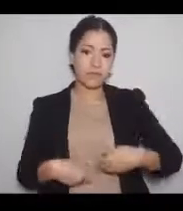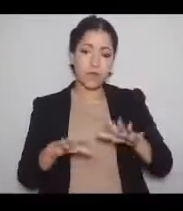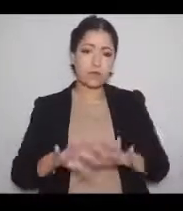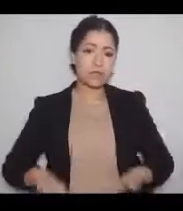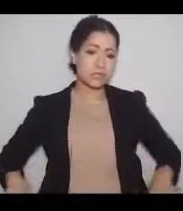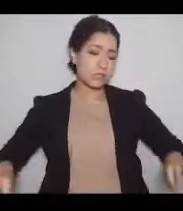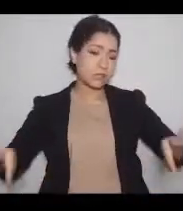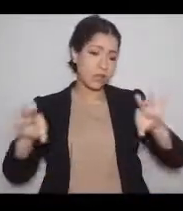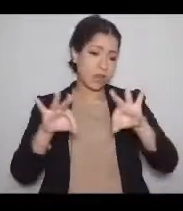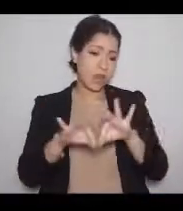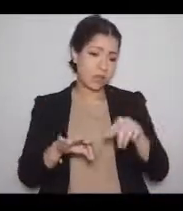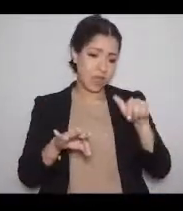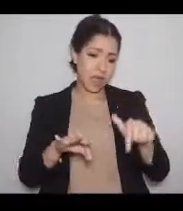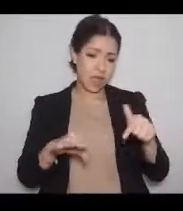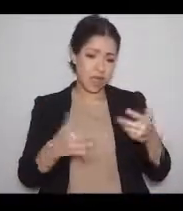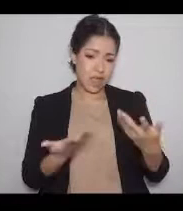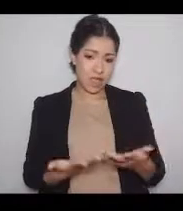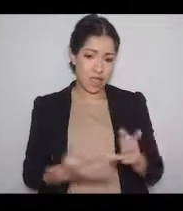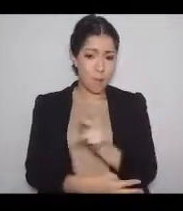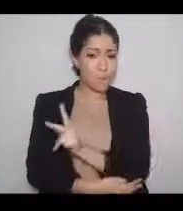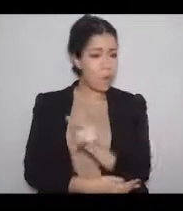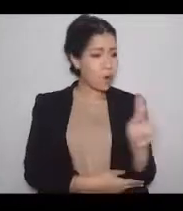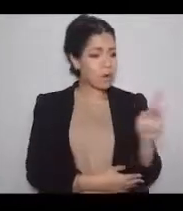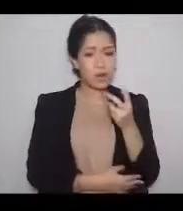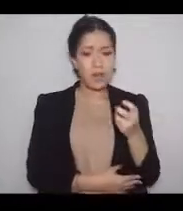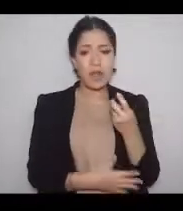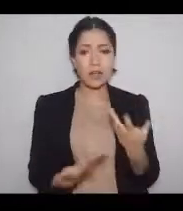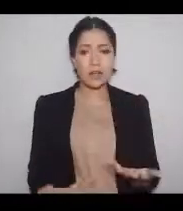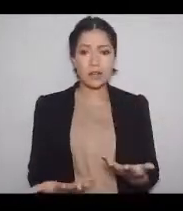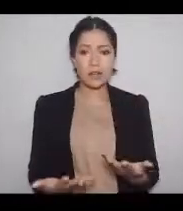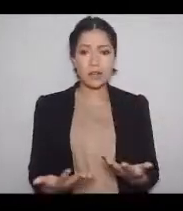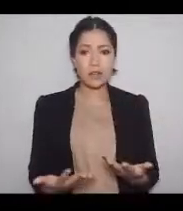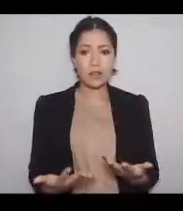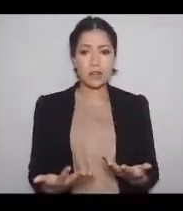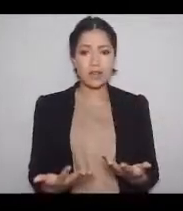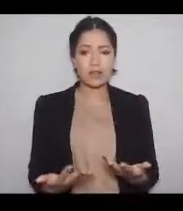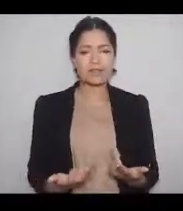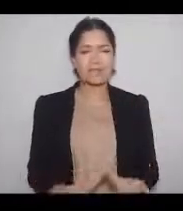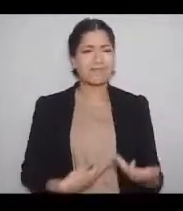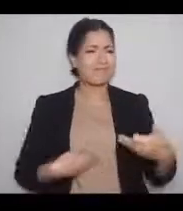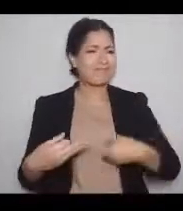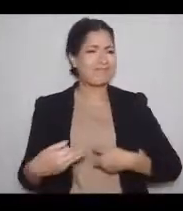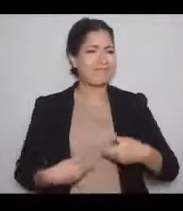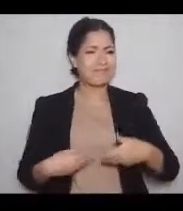a Kepler. ¿En el teatro? La posteridad se llama público. ¡Oh!